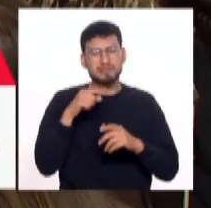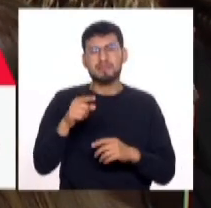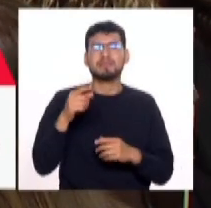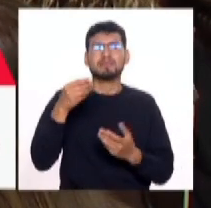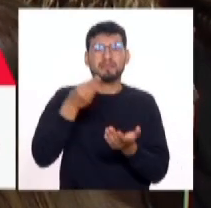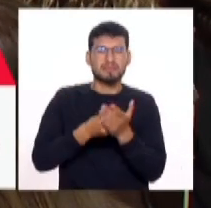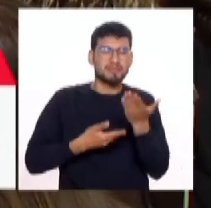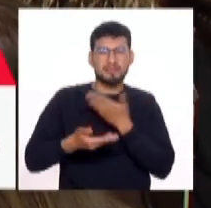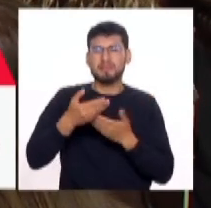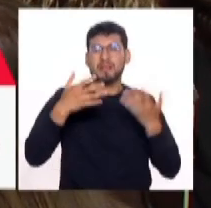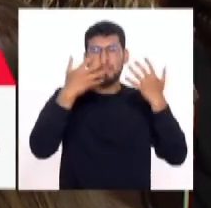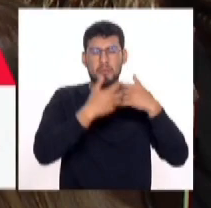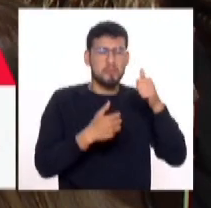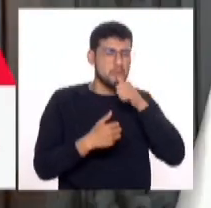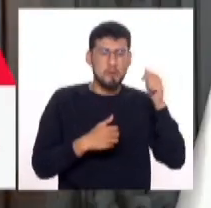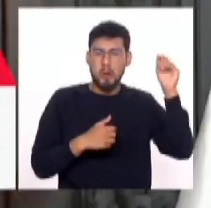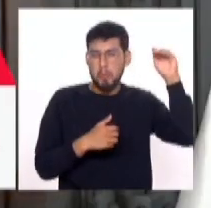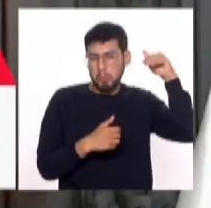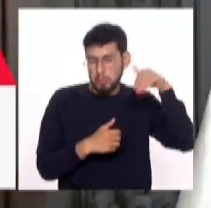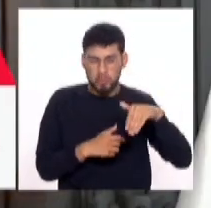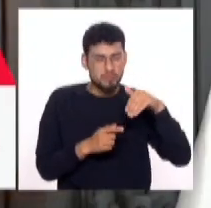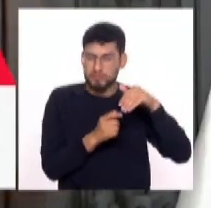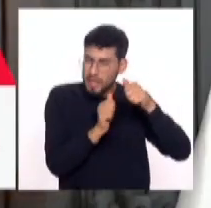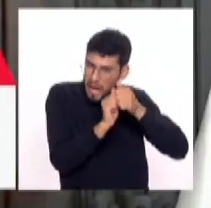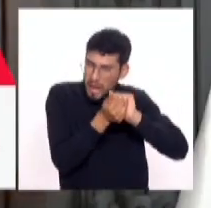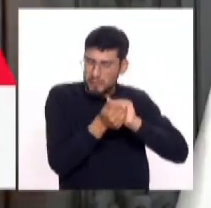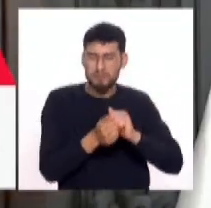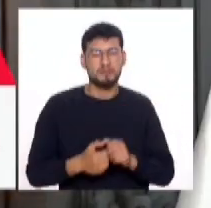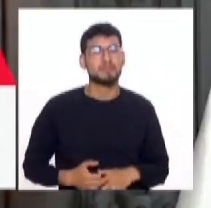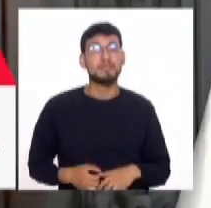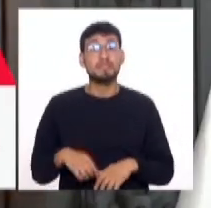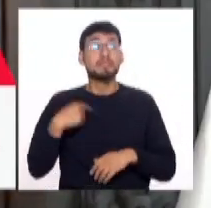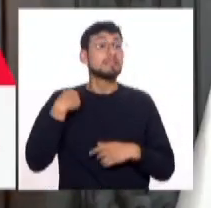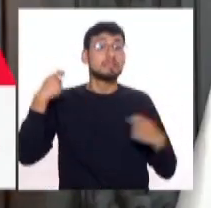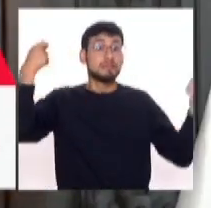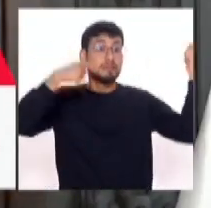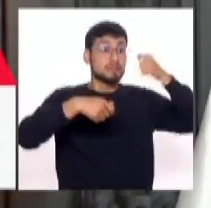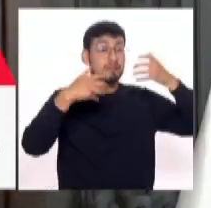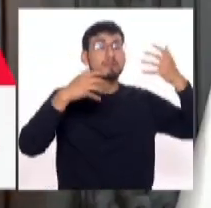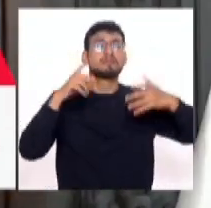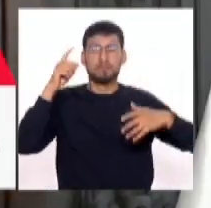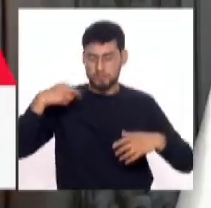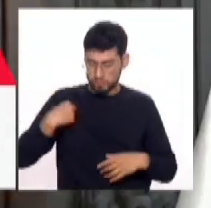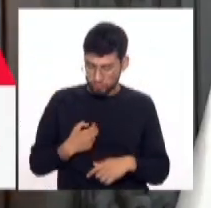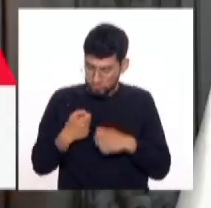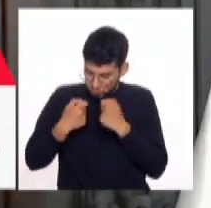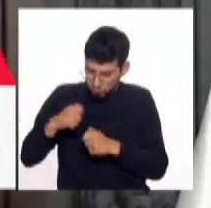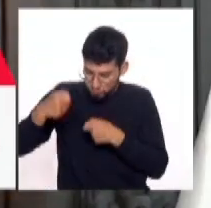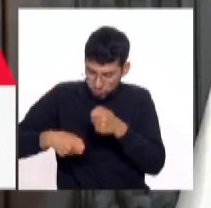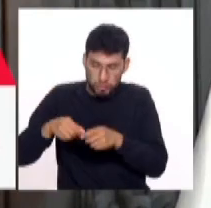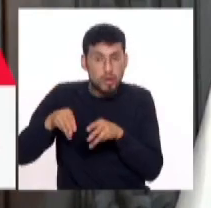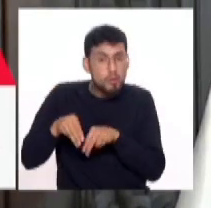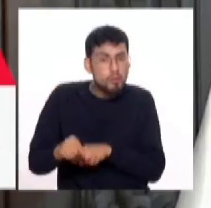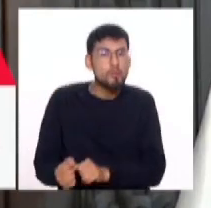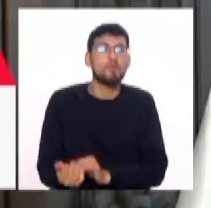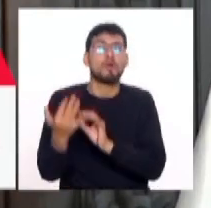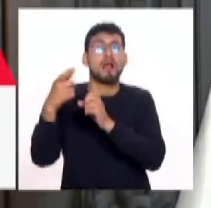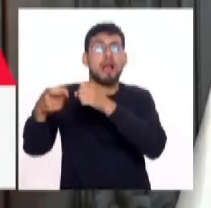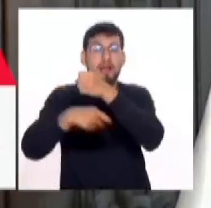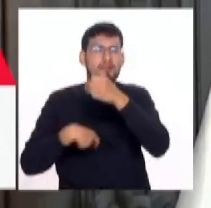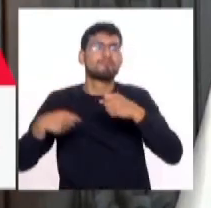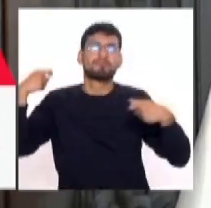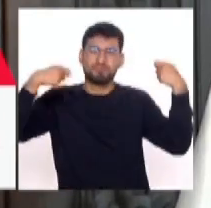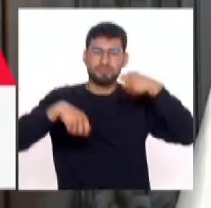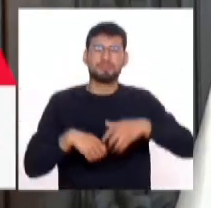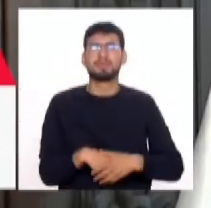la inversión privada. Para cosechar inversión necesitamos sembrar inversión, y este es un paso clave, lo dijo la Presidenta